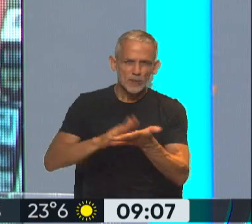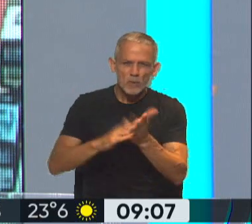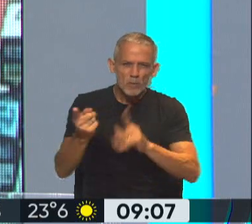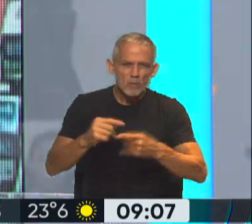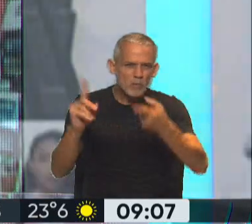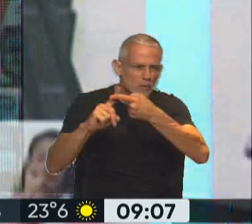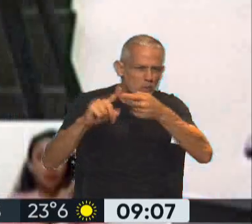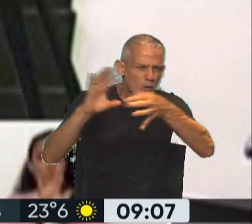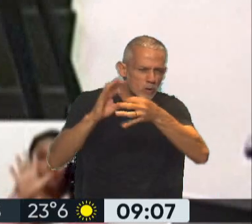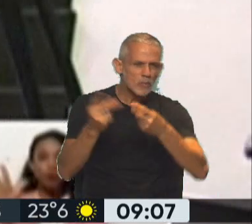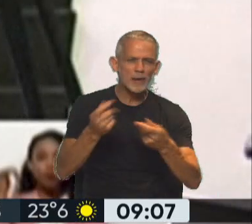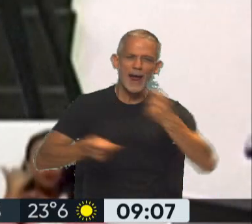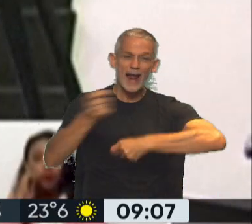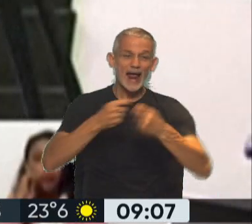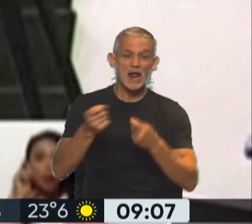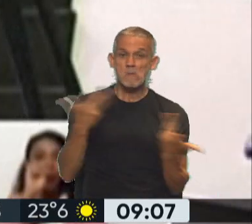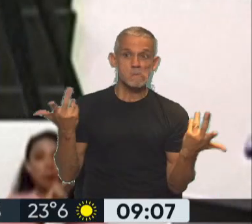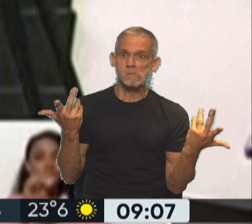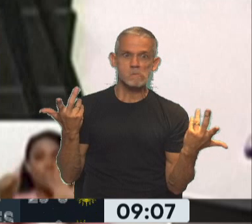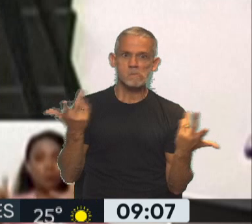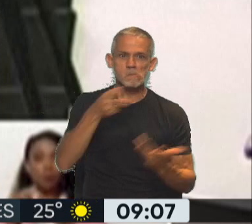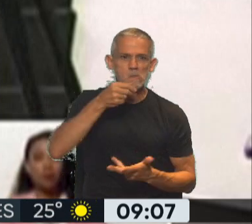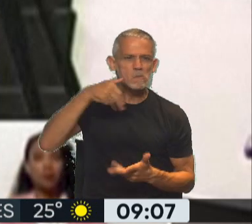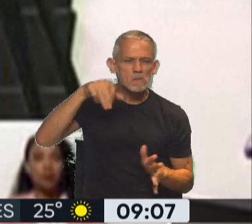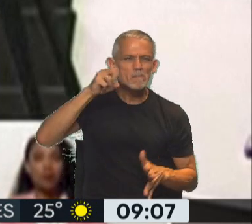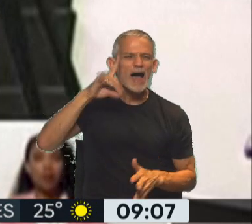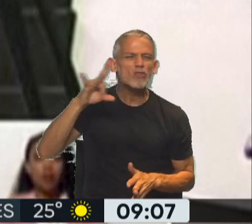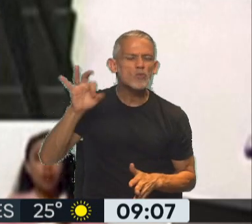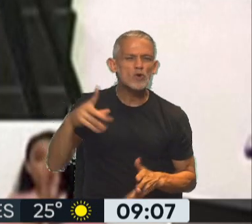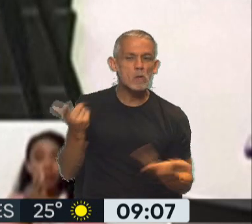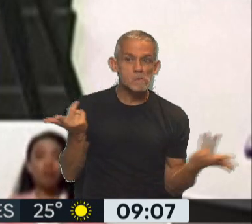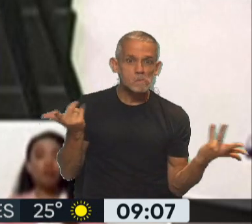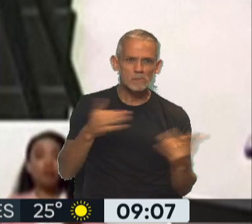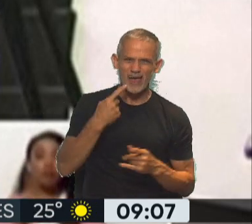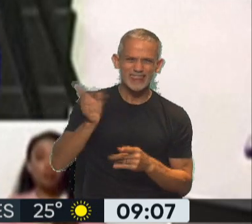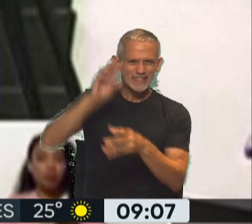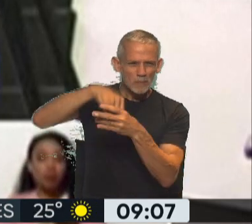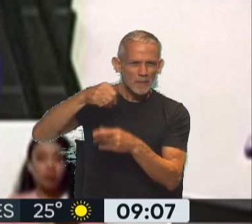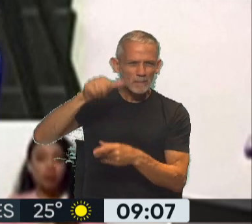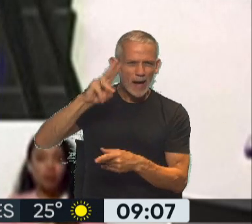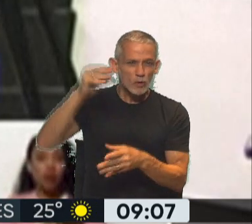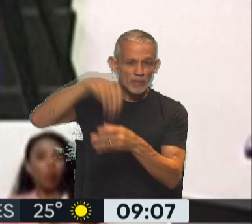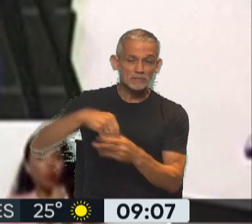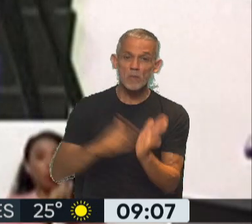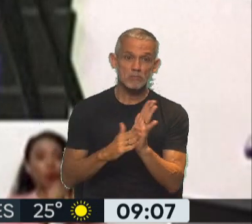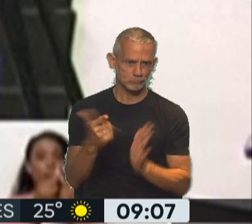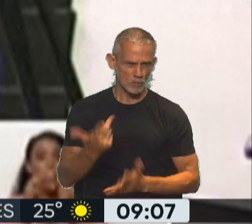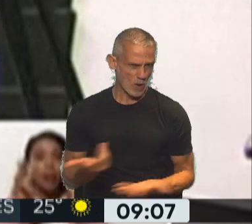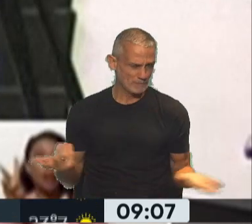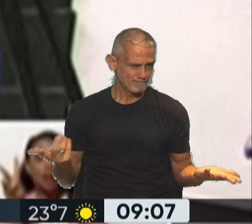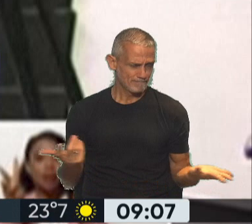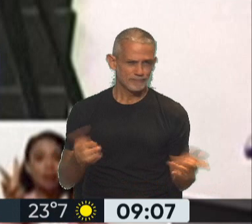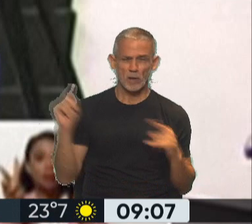vínculo de maduro con el narcotráfico ni siquiera la existencia del cartel de Los Soles del cual se lo acusaba Así que acusaciones